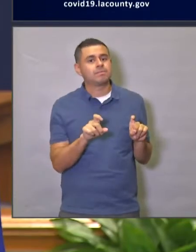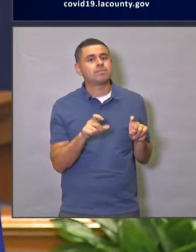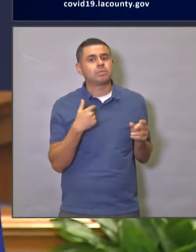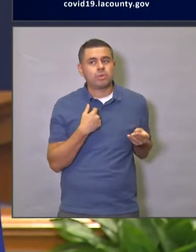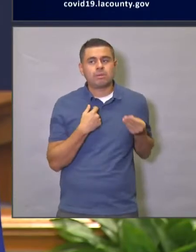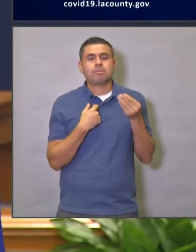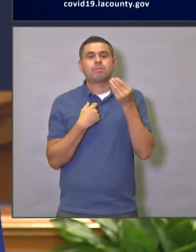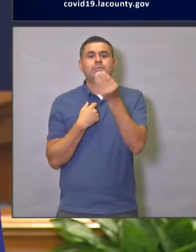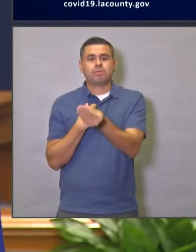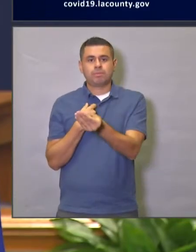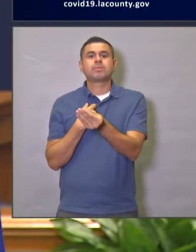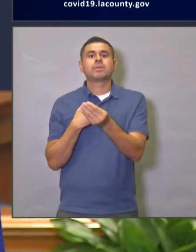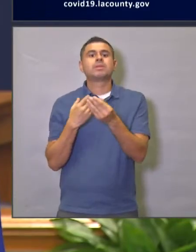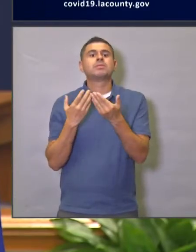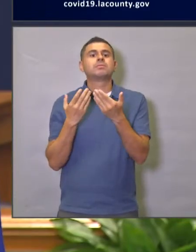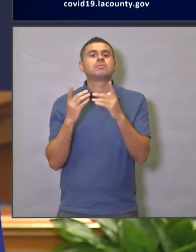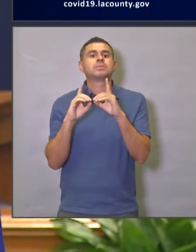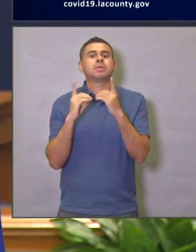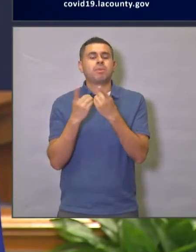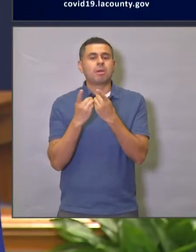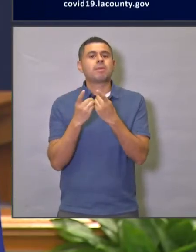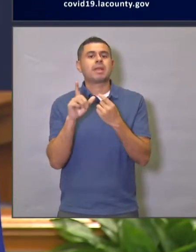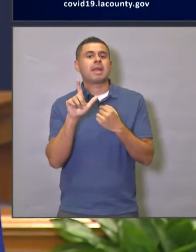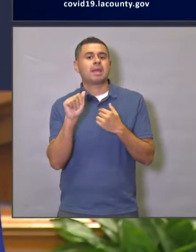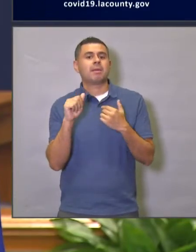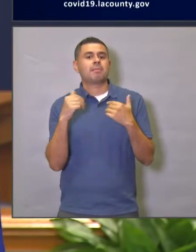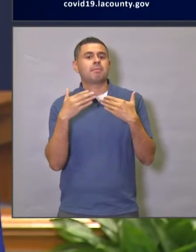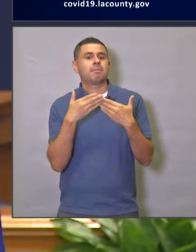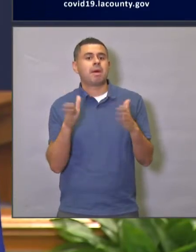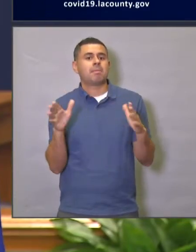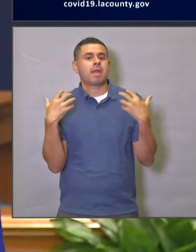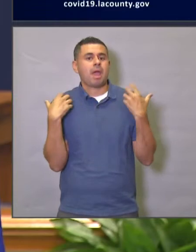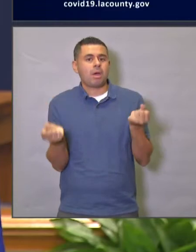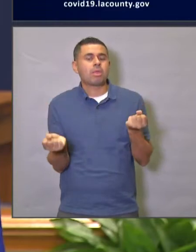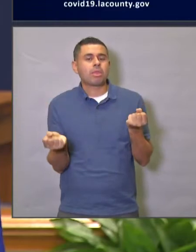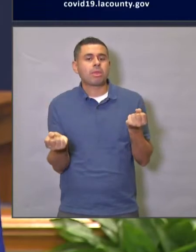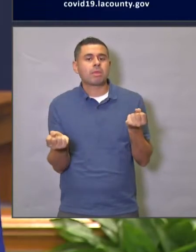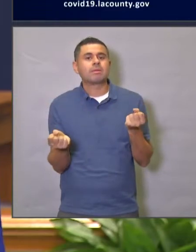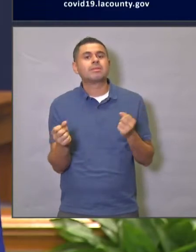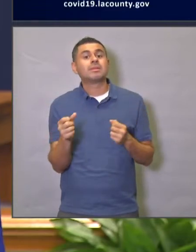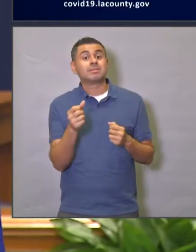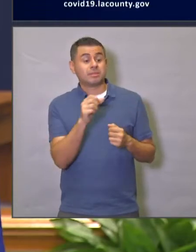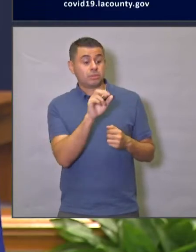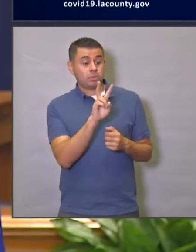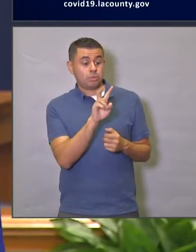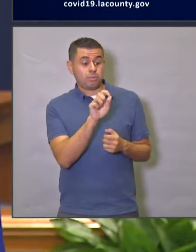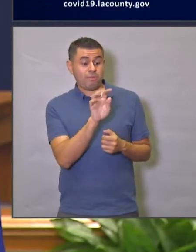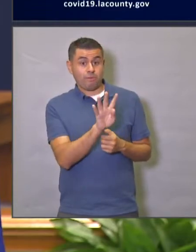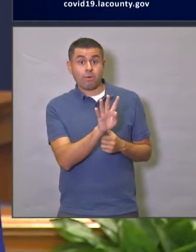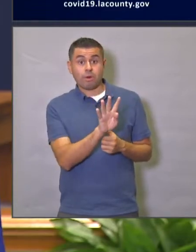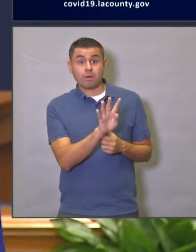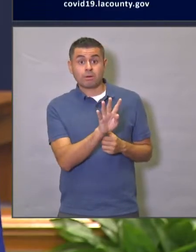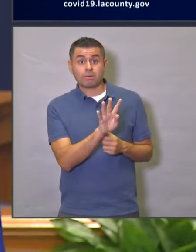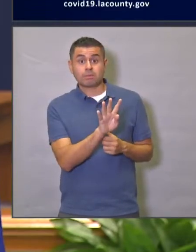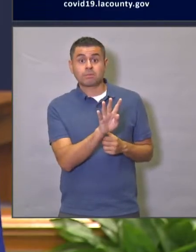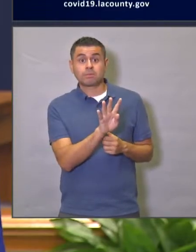al Departamento de Salud Pública del Condado de Los Ángeles. El 10% dieron resultados